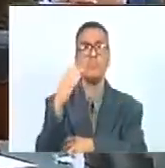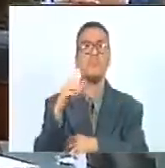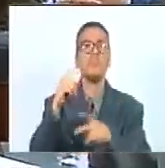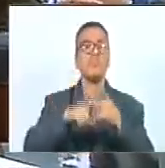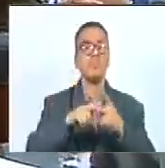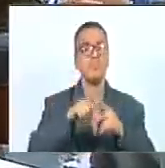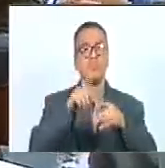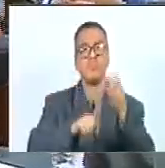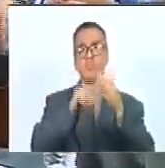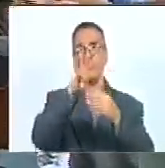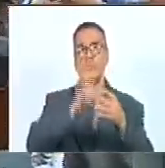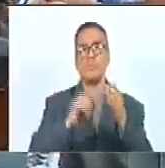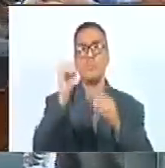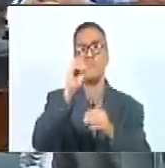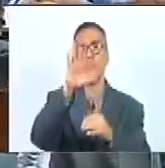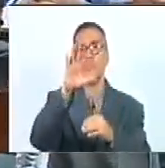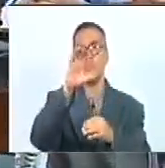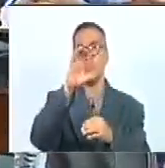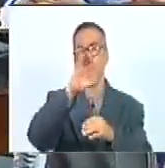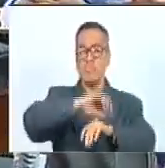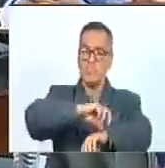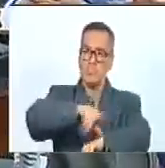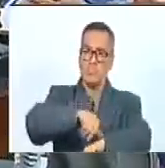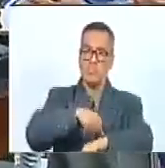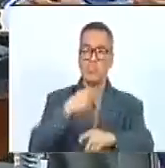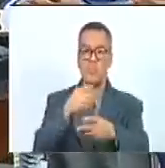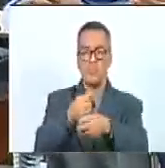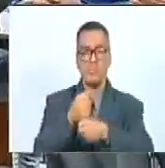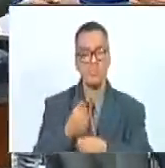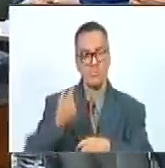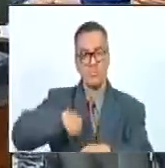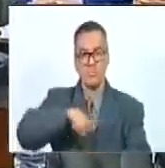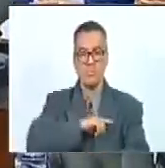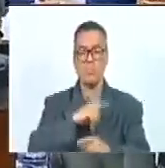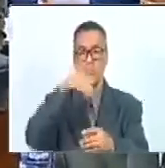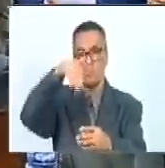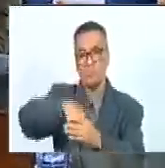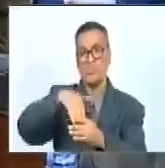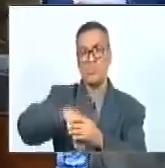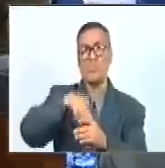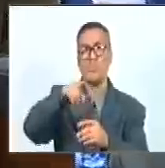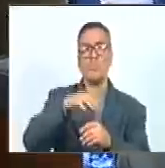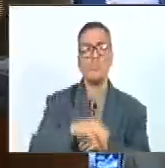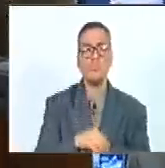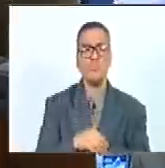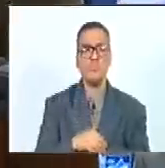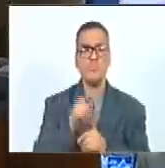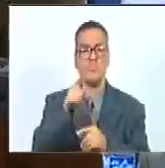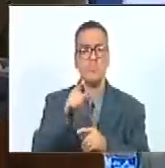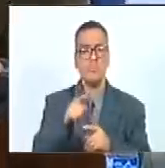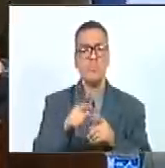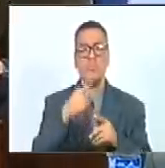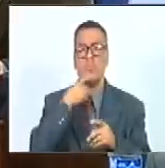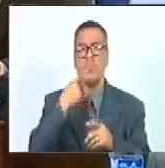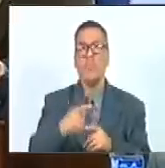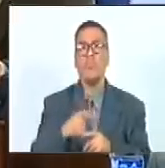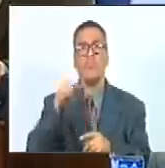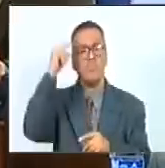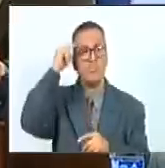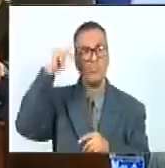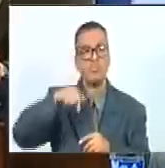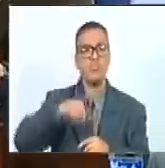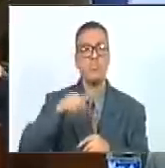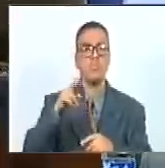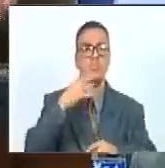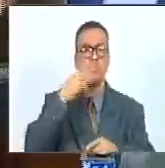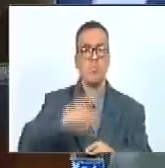más de 4 o 5 horas esperando a que llegaran las boletas para ejercer nuestro derecho del voto. Eso reivindica hoy más que